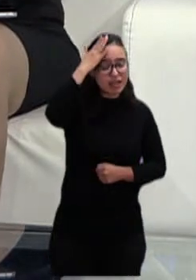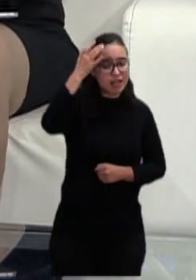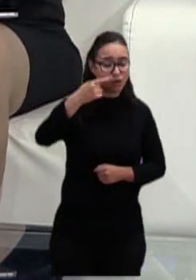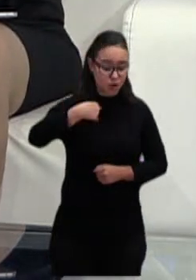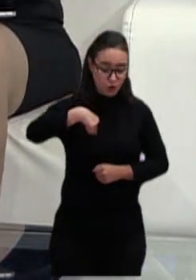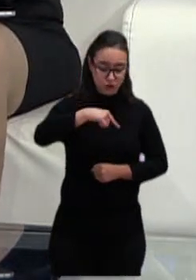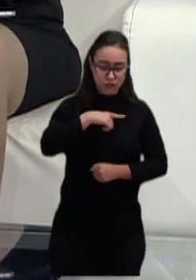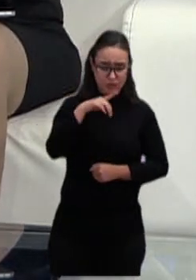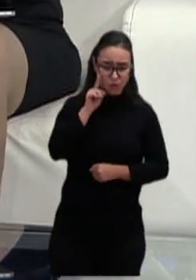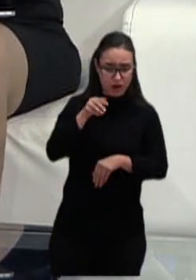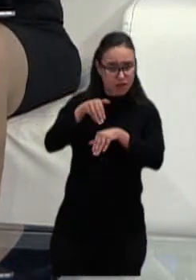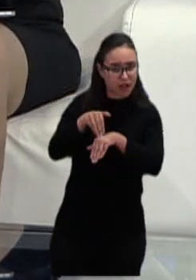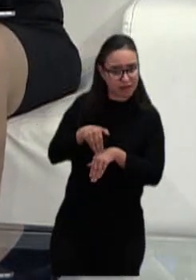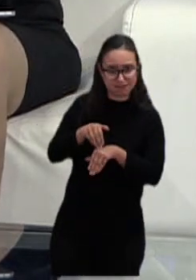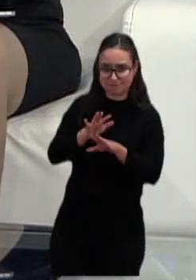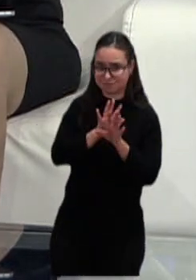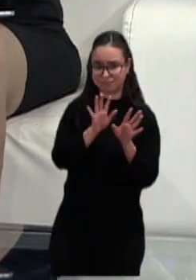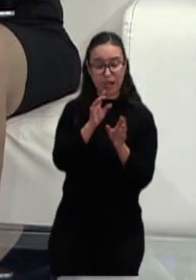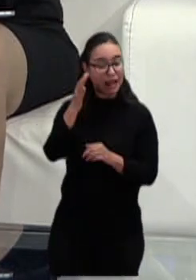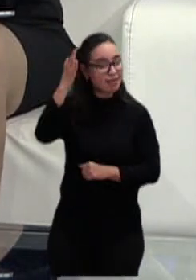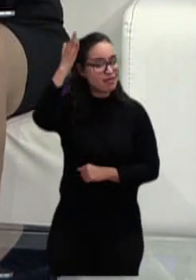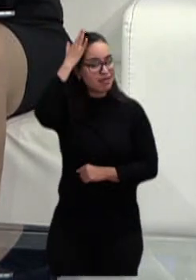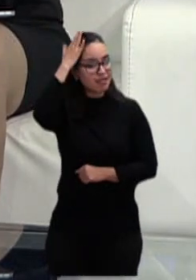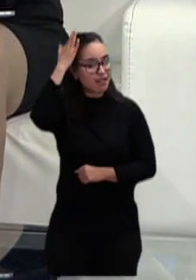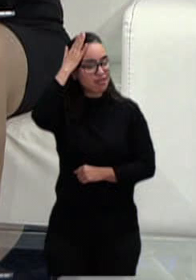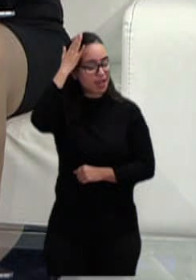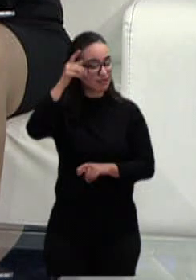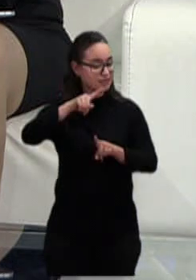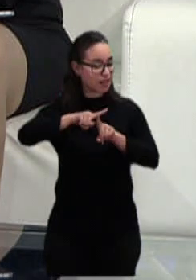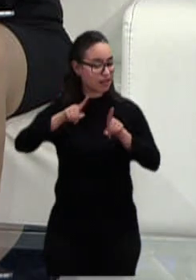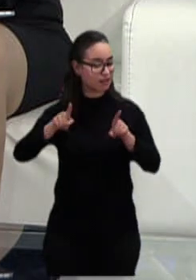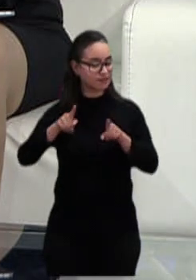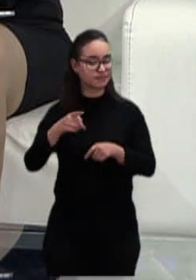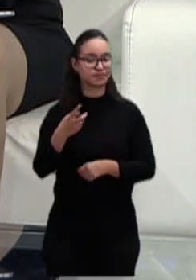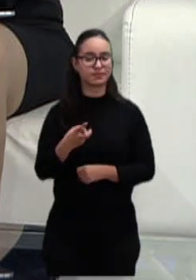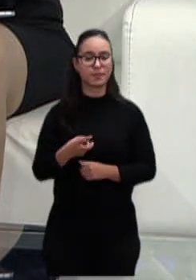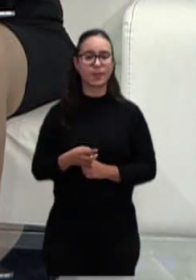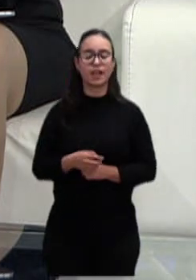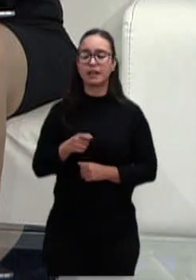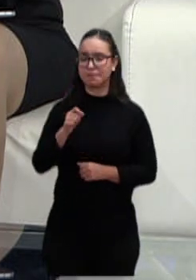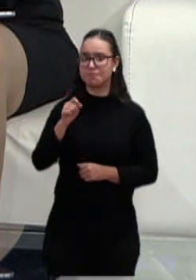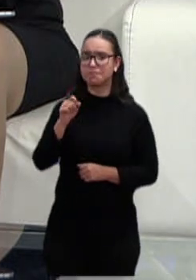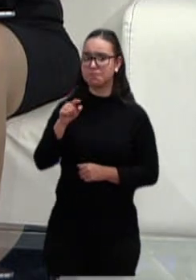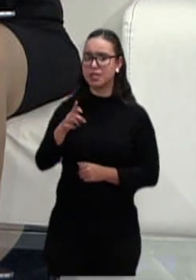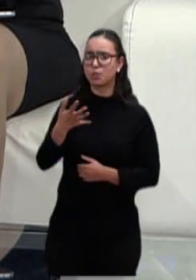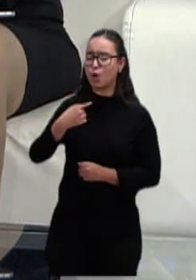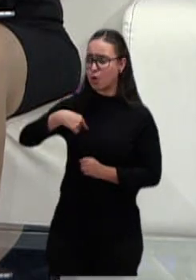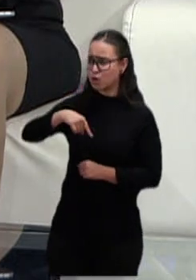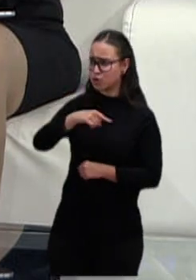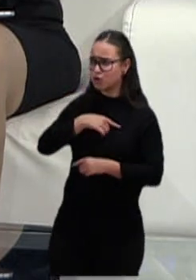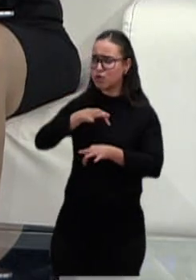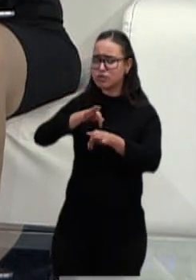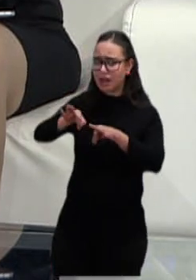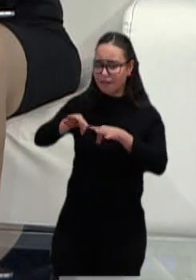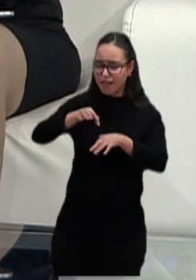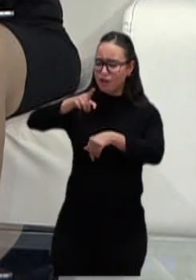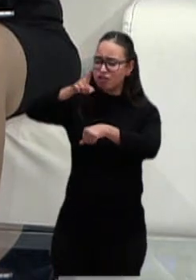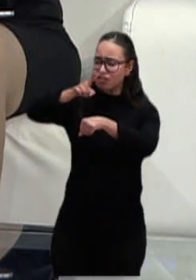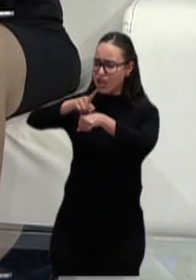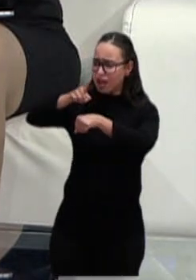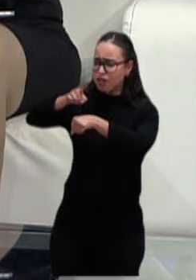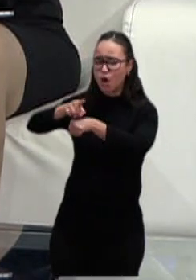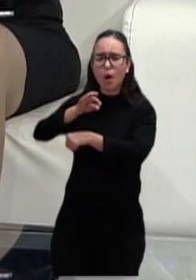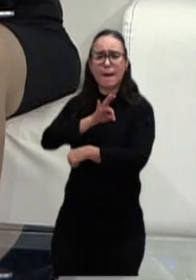claro y fíjate que desde el término nosotros estamos trabajando todos los días para que nos reconozcan